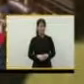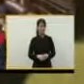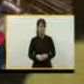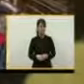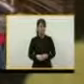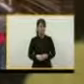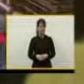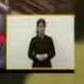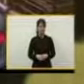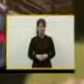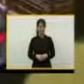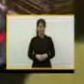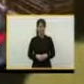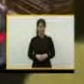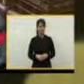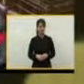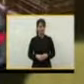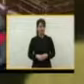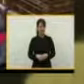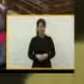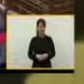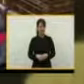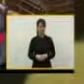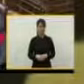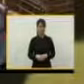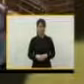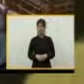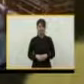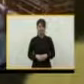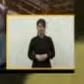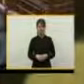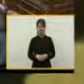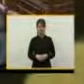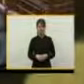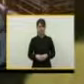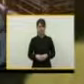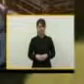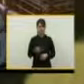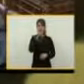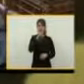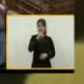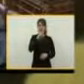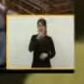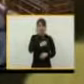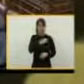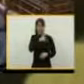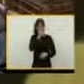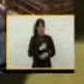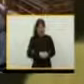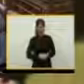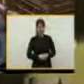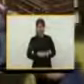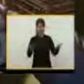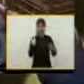di, pero utiliza como termo de comparación, pero en Galiza tamén queren vostedes que se fale de dereito